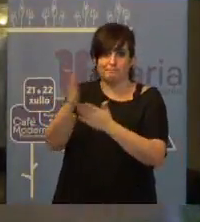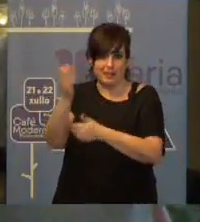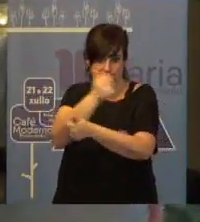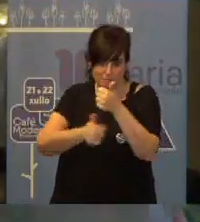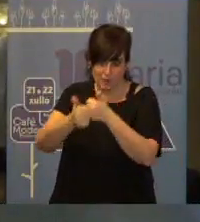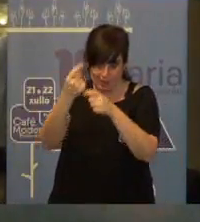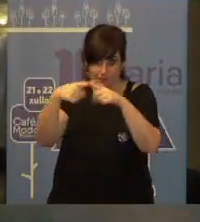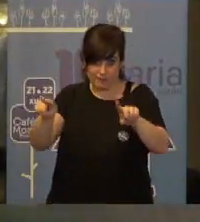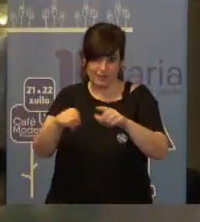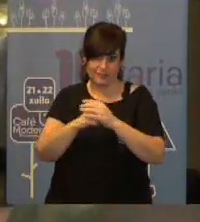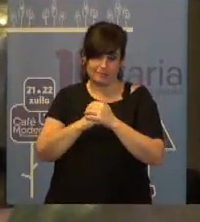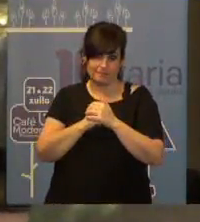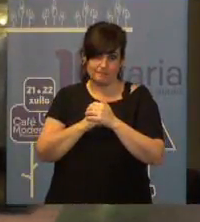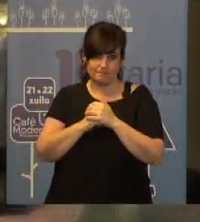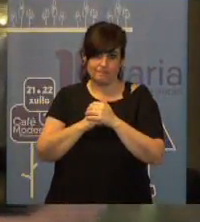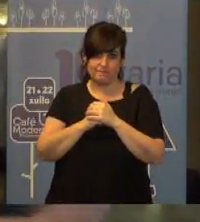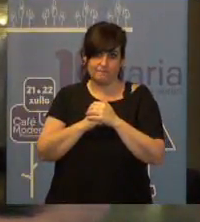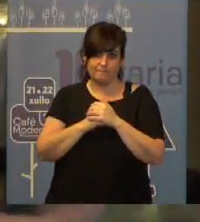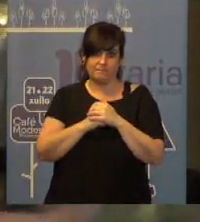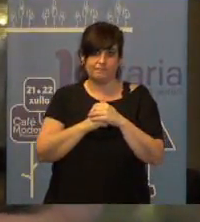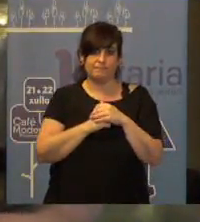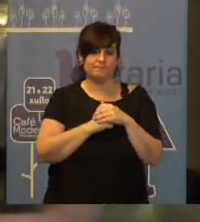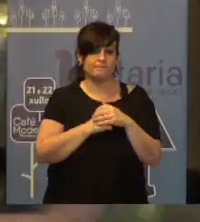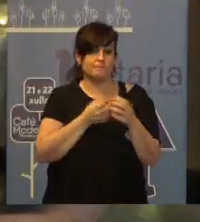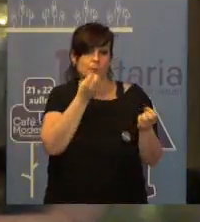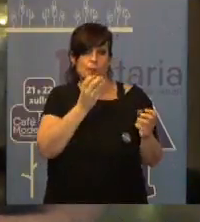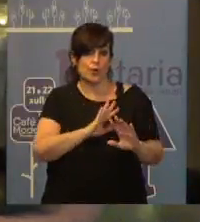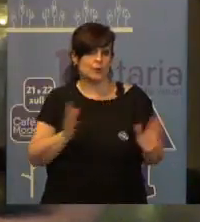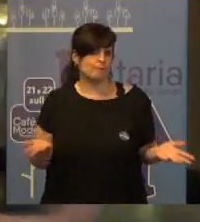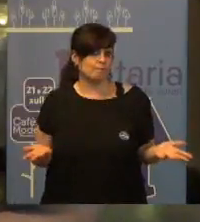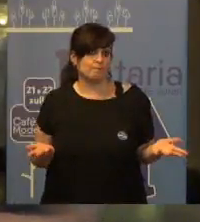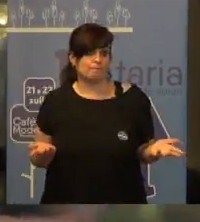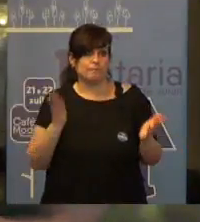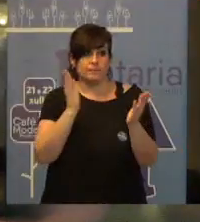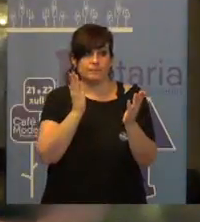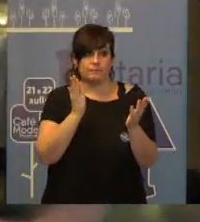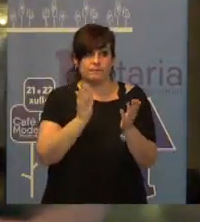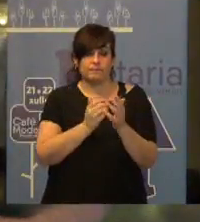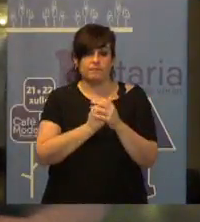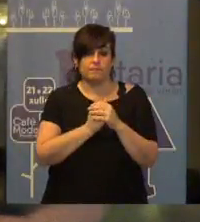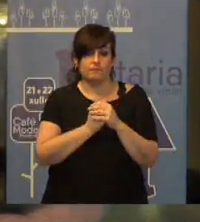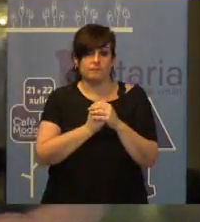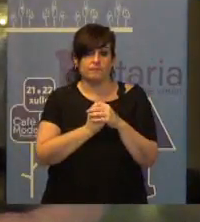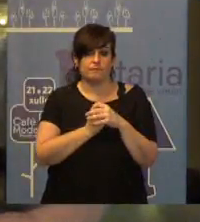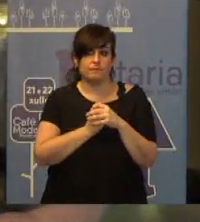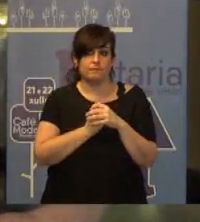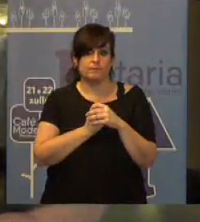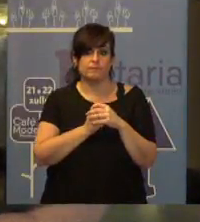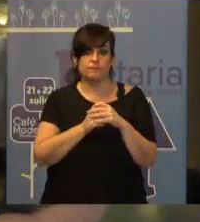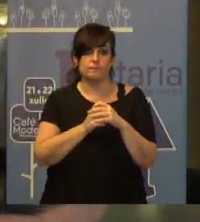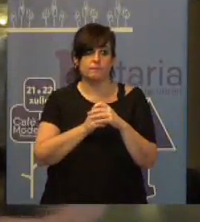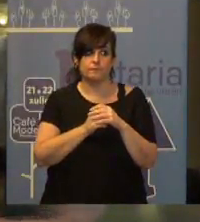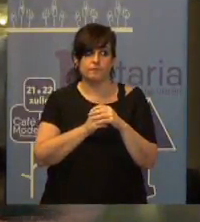factor do procés, etc. Bueno, son cuestións que non son comparables. Sobre a cuestión do